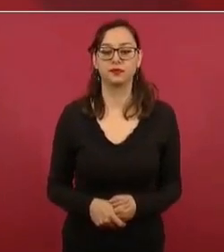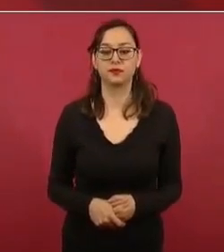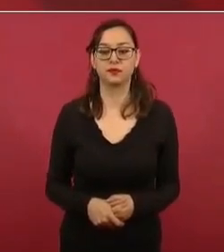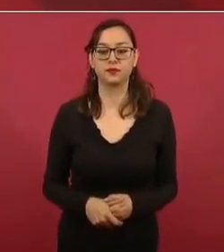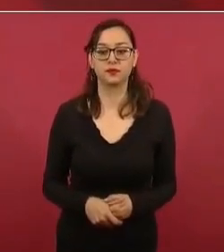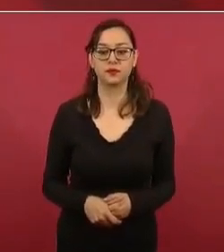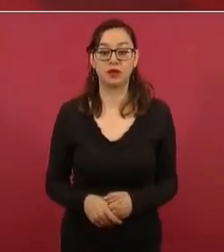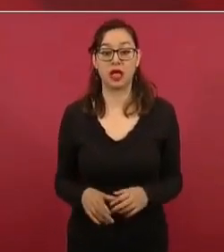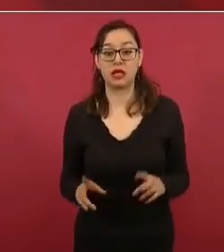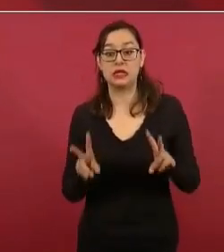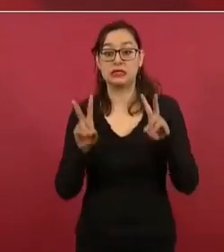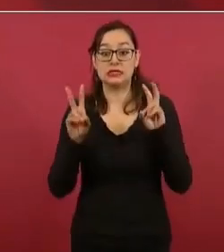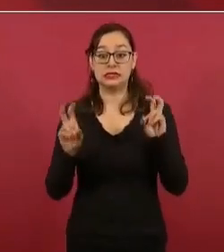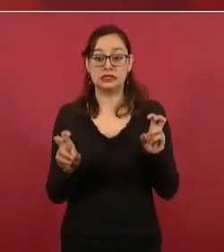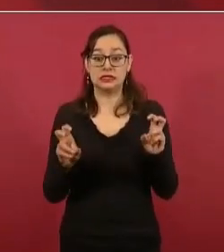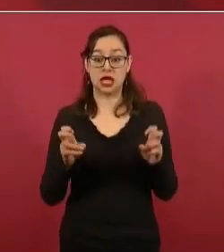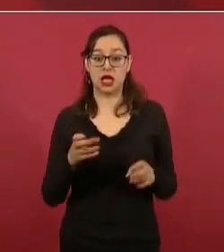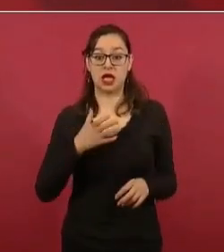de la justicia,